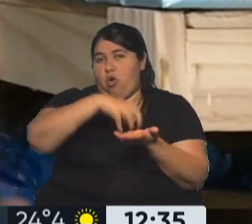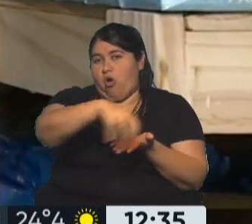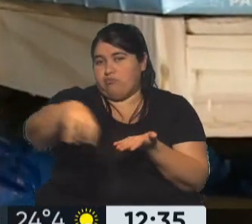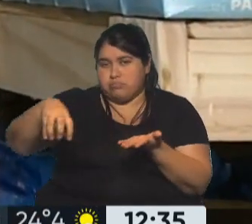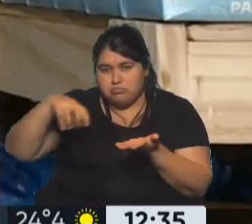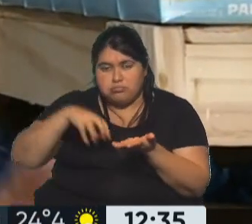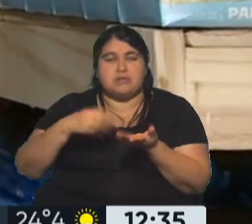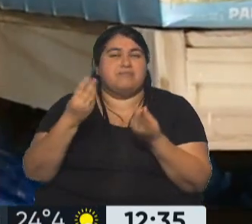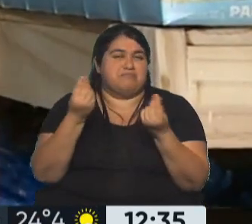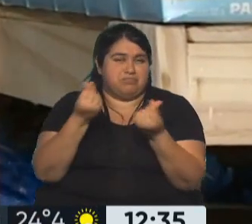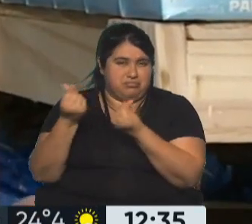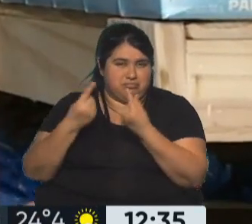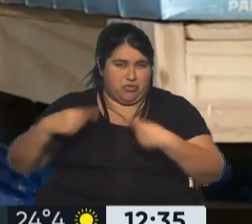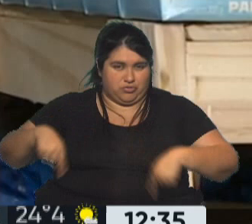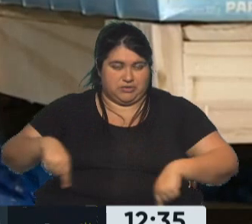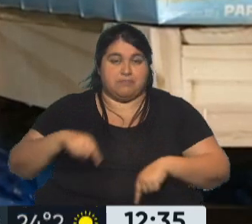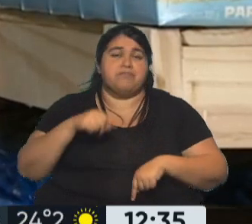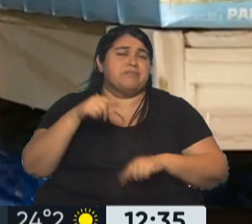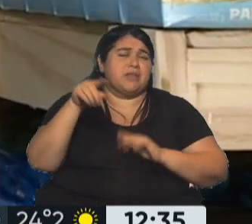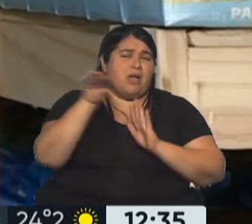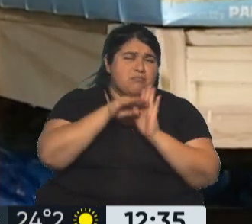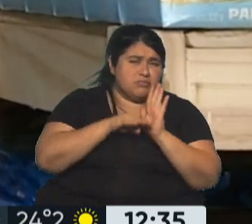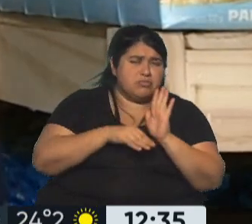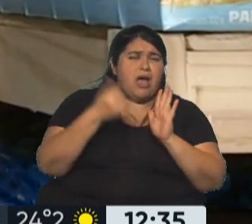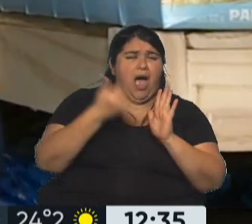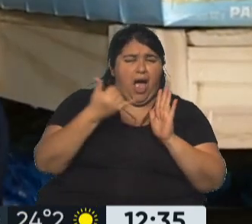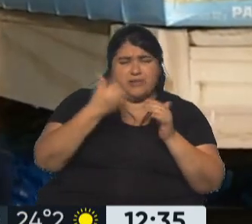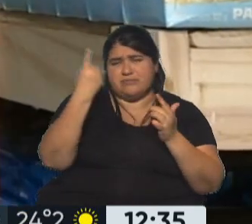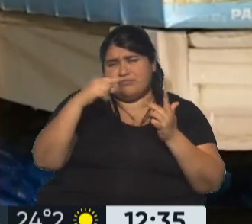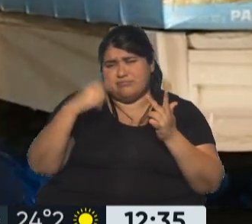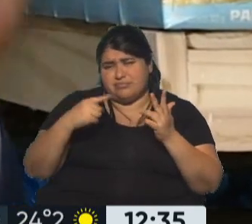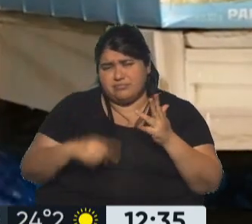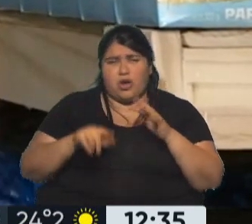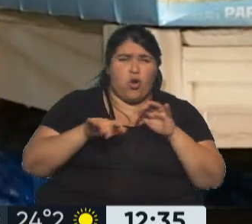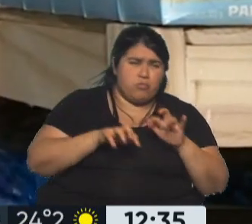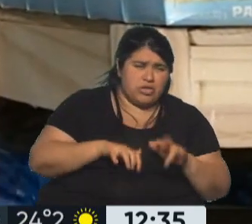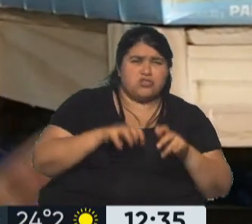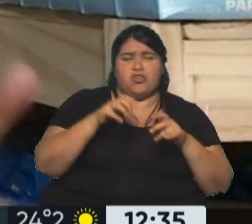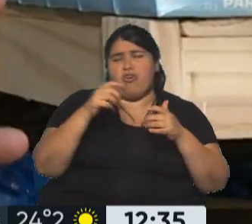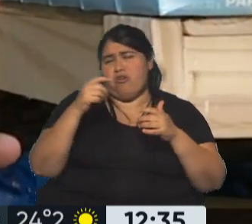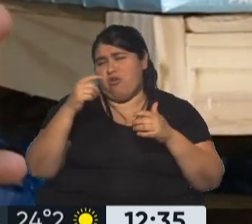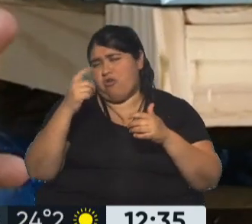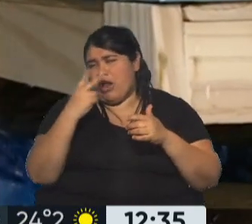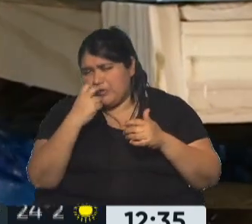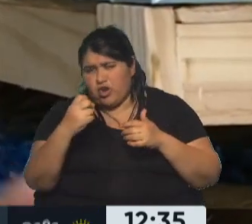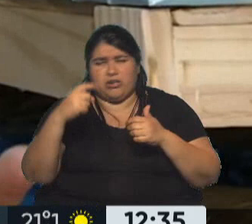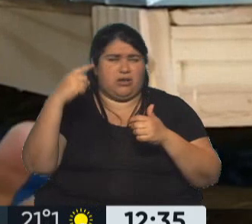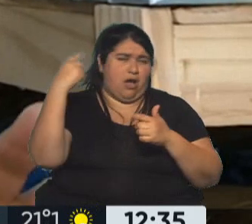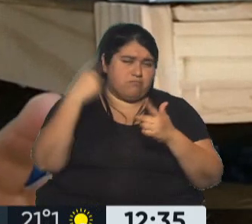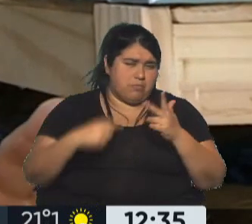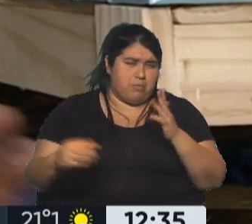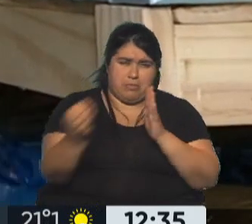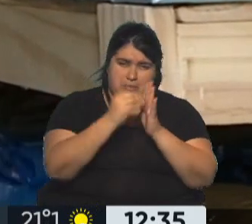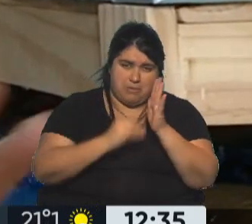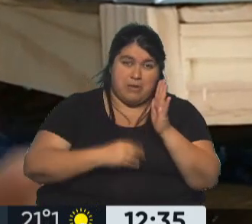pero es amplio es muy amplio el programa incluye línea blanca incluye también computación electrónica con esa gente